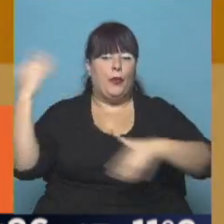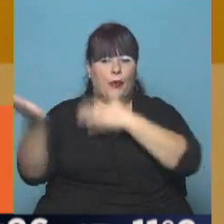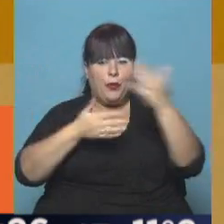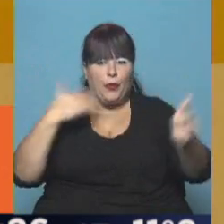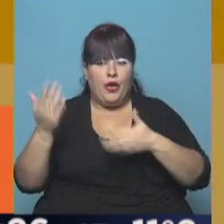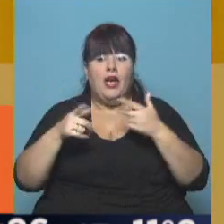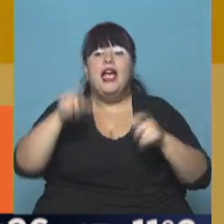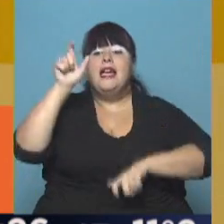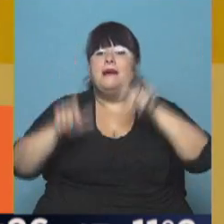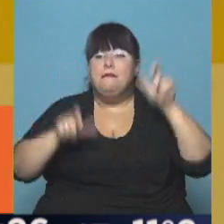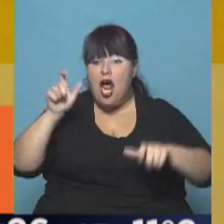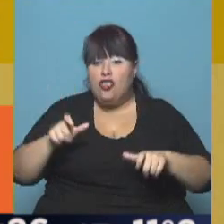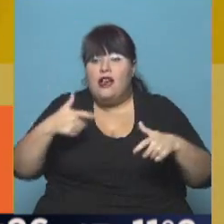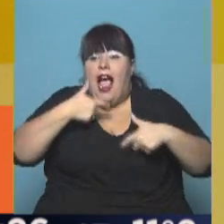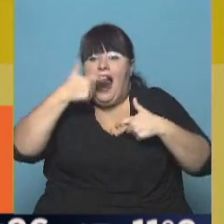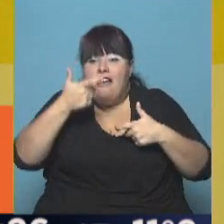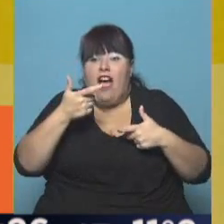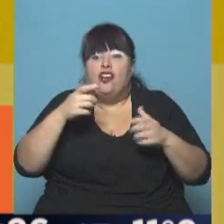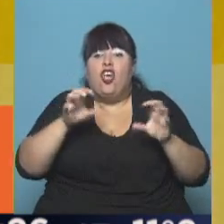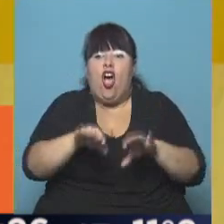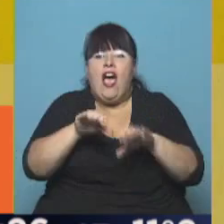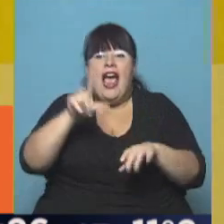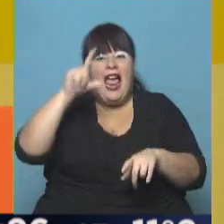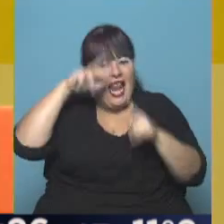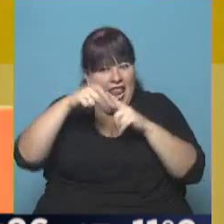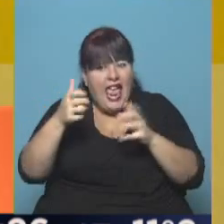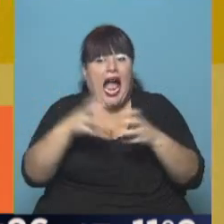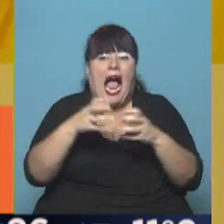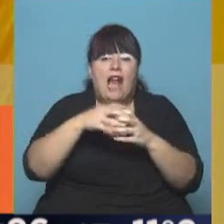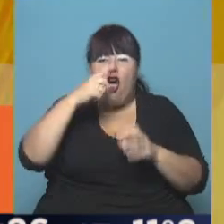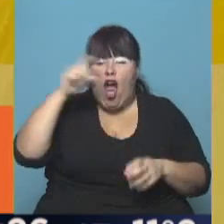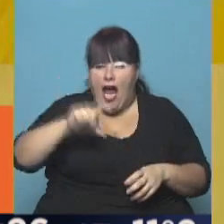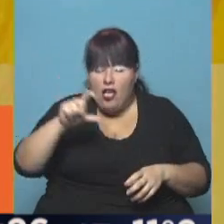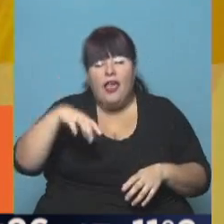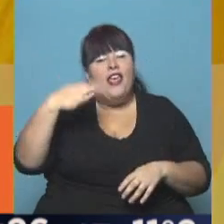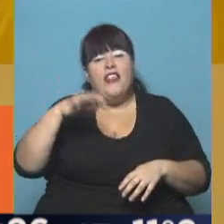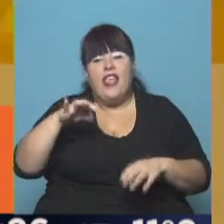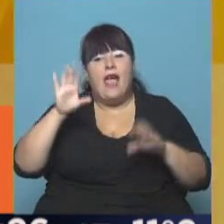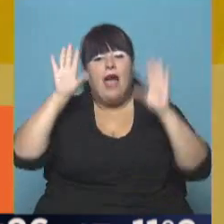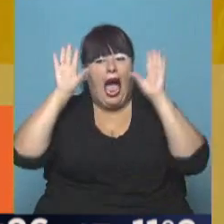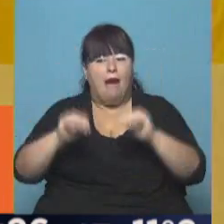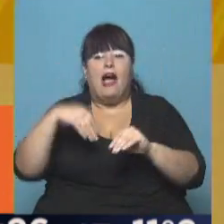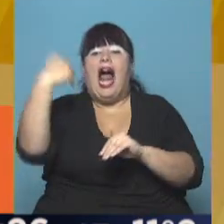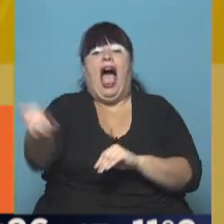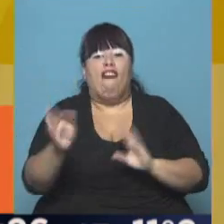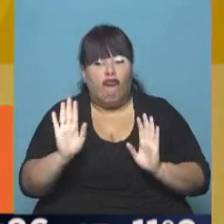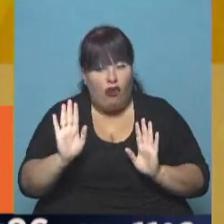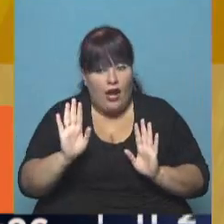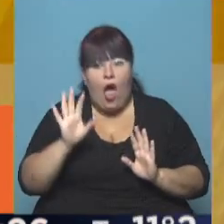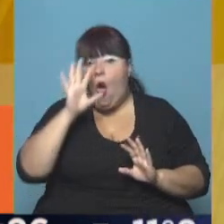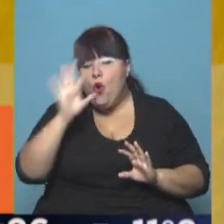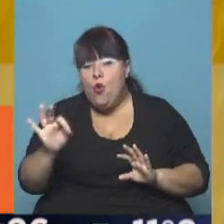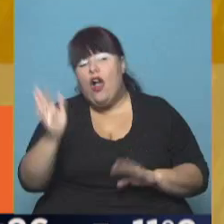y la gente que se calefacciona con leña carbón o kerosén debe apagarlo fuera de la casa y nunca